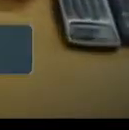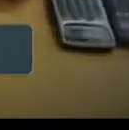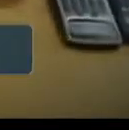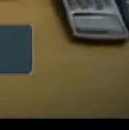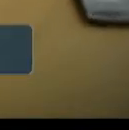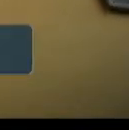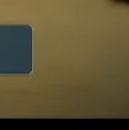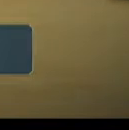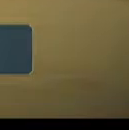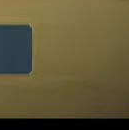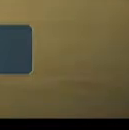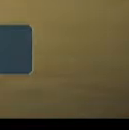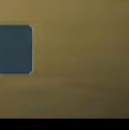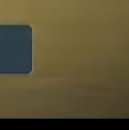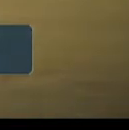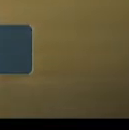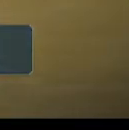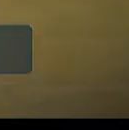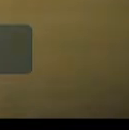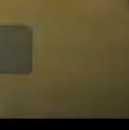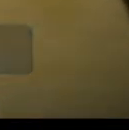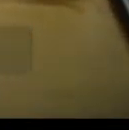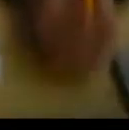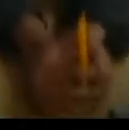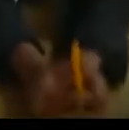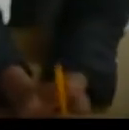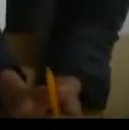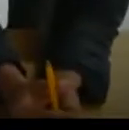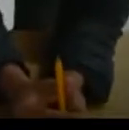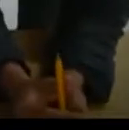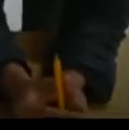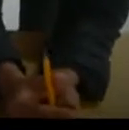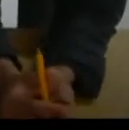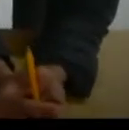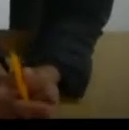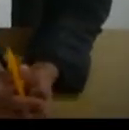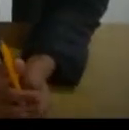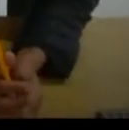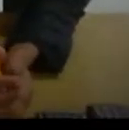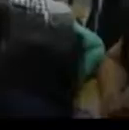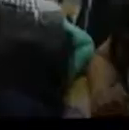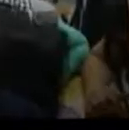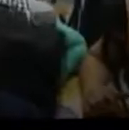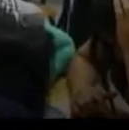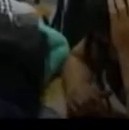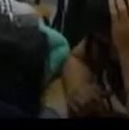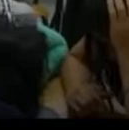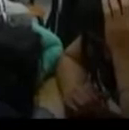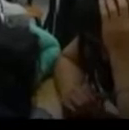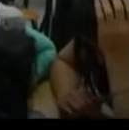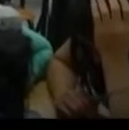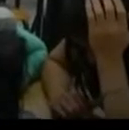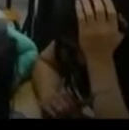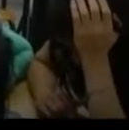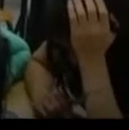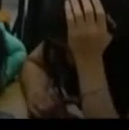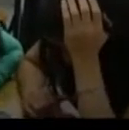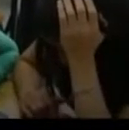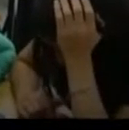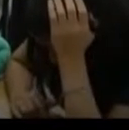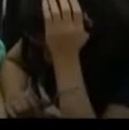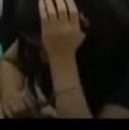que conocen de primera mano los retos que enfrenta cada entidad. Explicó que además de las particularidades o